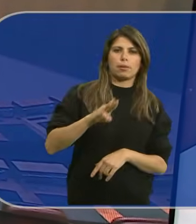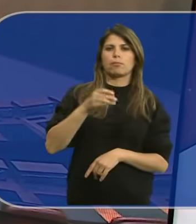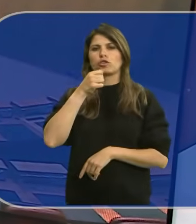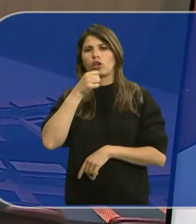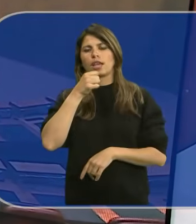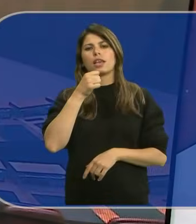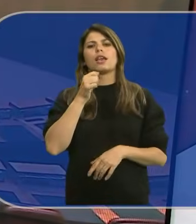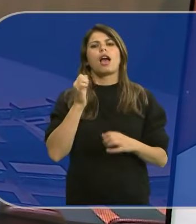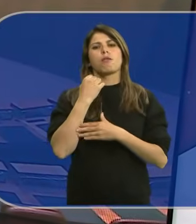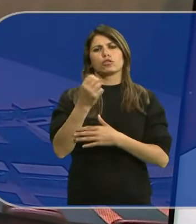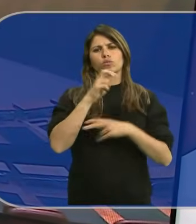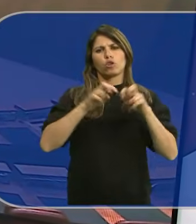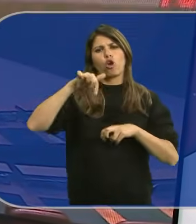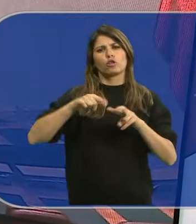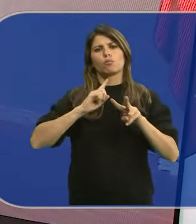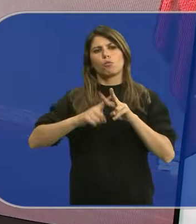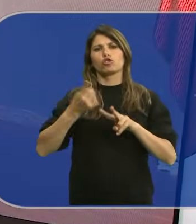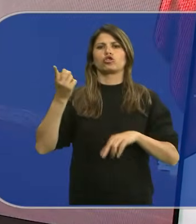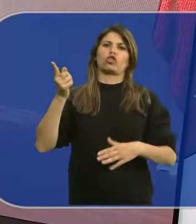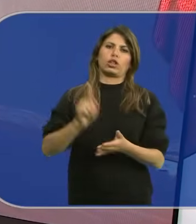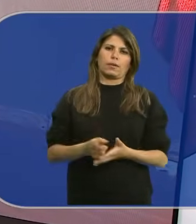Vox ha vuelto a pronunciarse. Lidia Bartolomé.